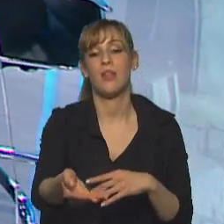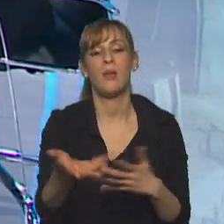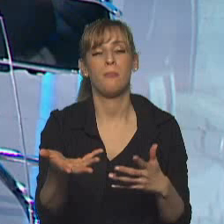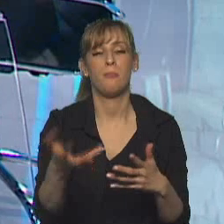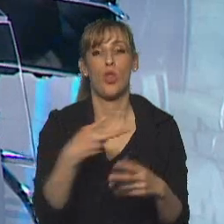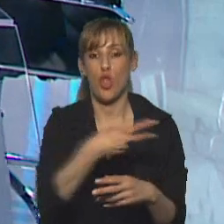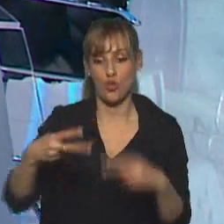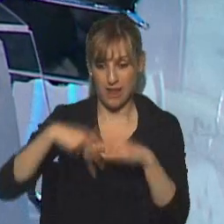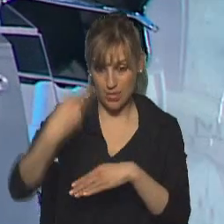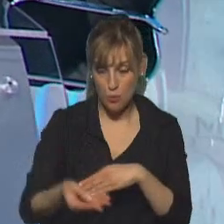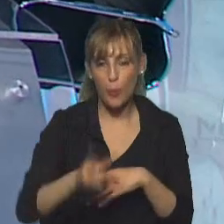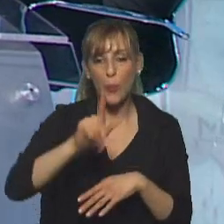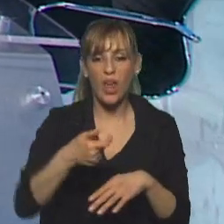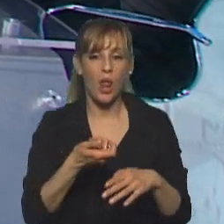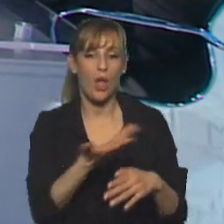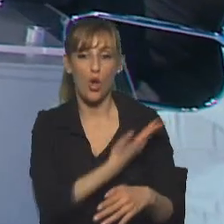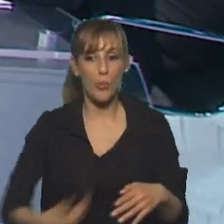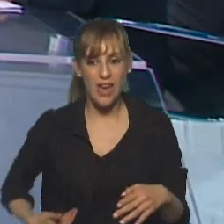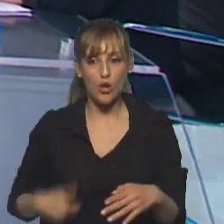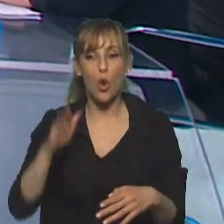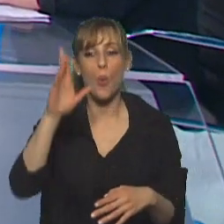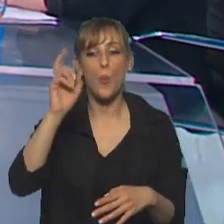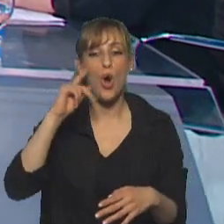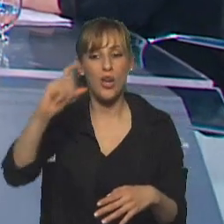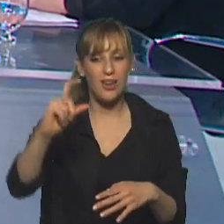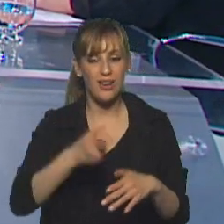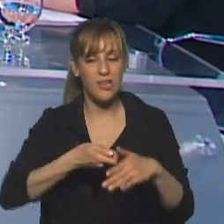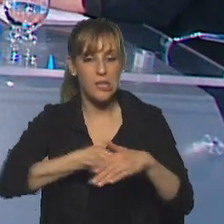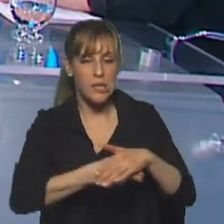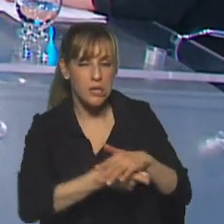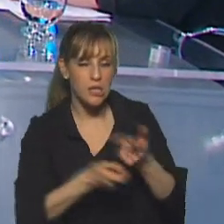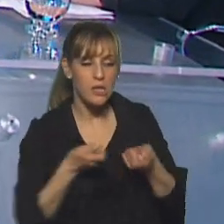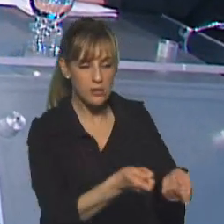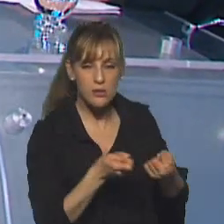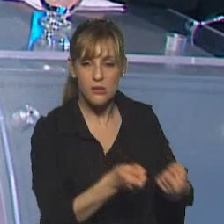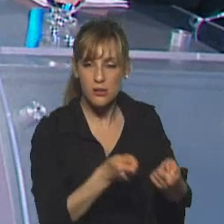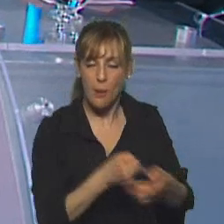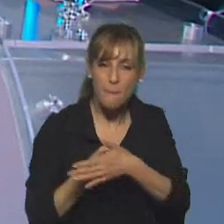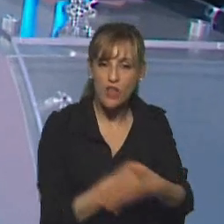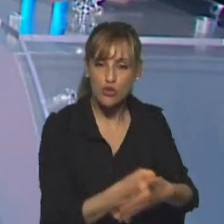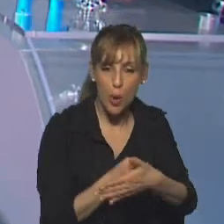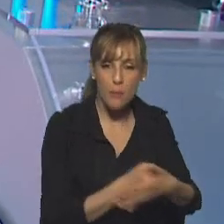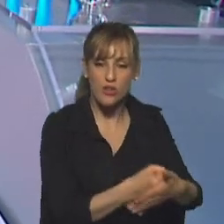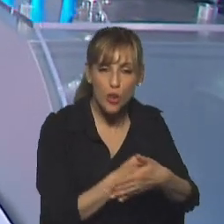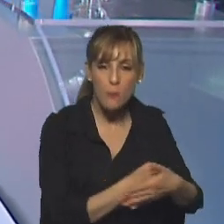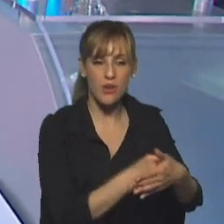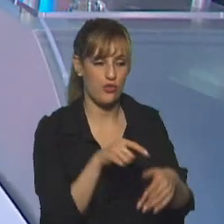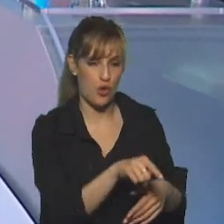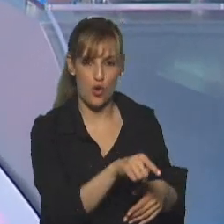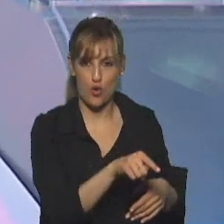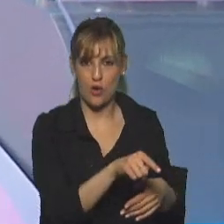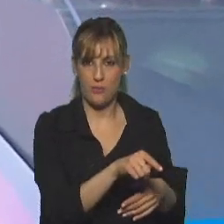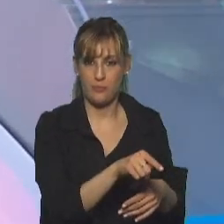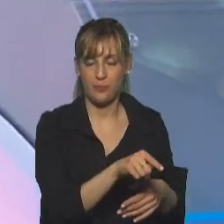comienza la extorsión al gobierno de Gabriel Boric, ¿no? Y este intento de bloquear el proceso para poner como